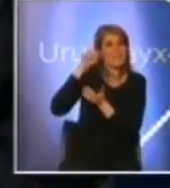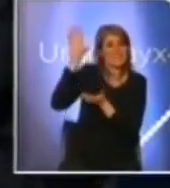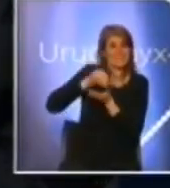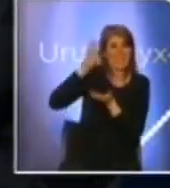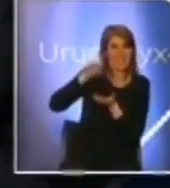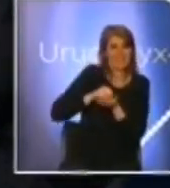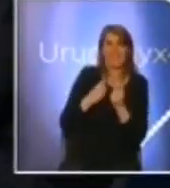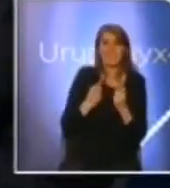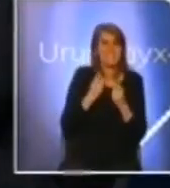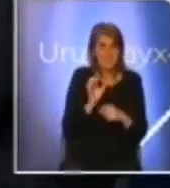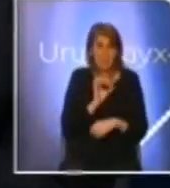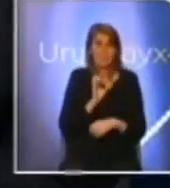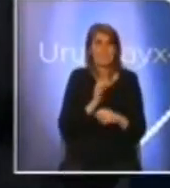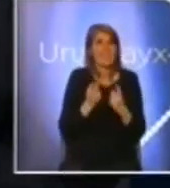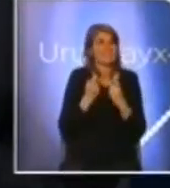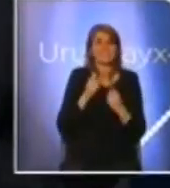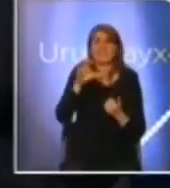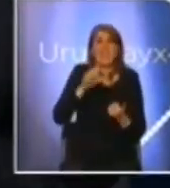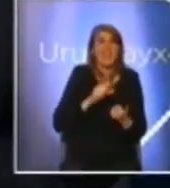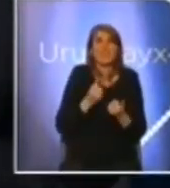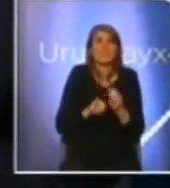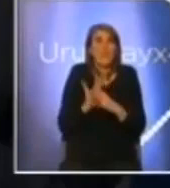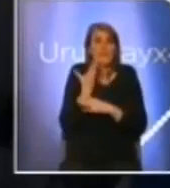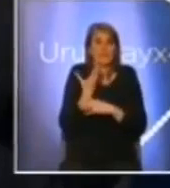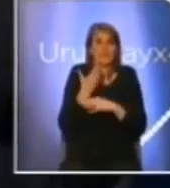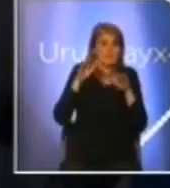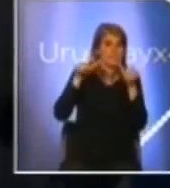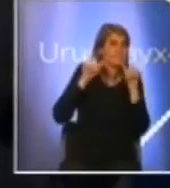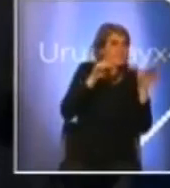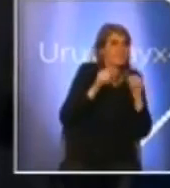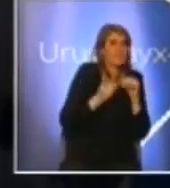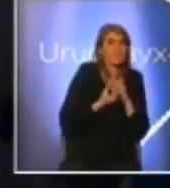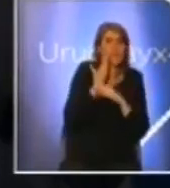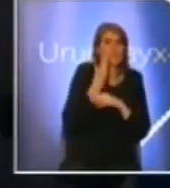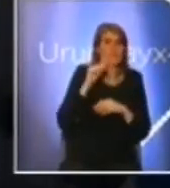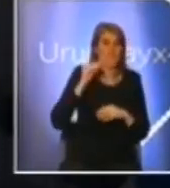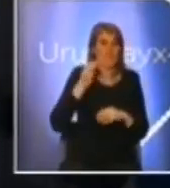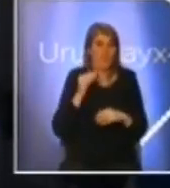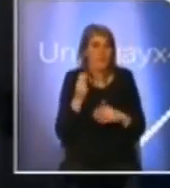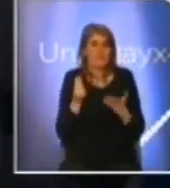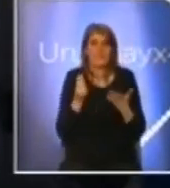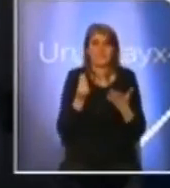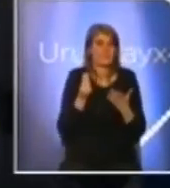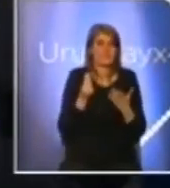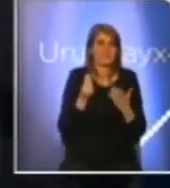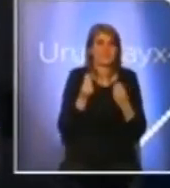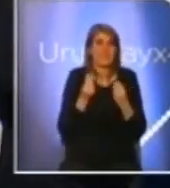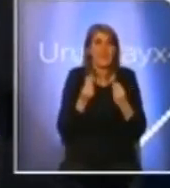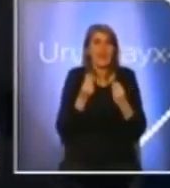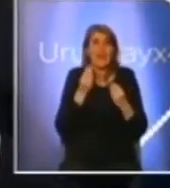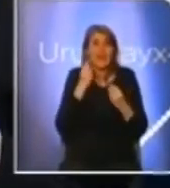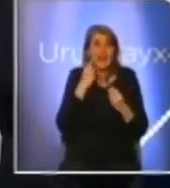atraigan talento. Tenemos que hacer medidas, yo creo que de corto plazo, que traen como que apunten a